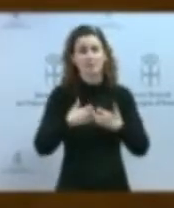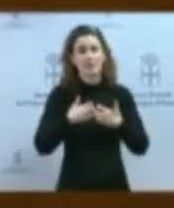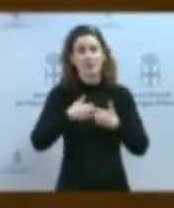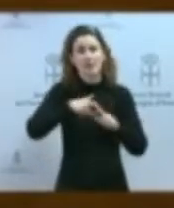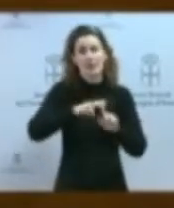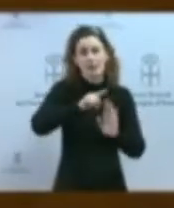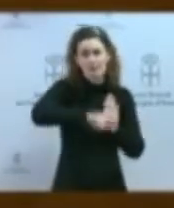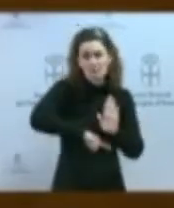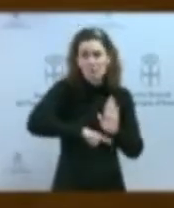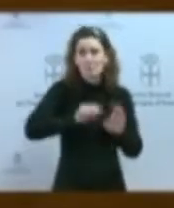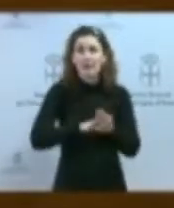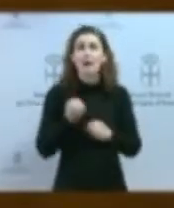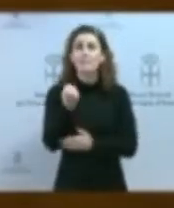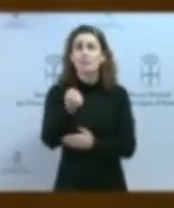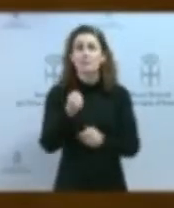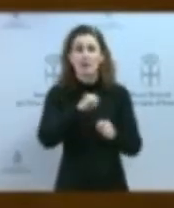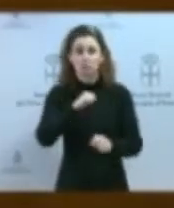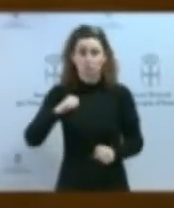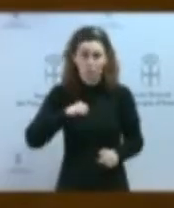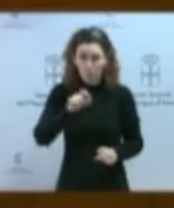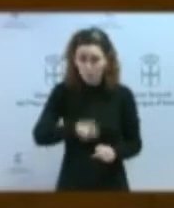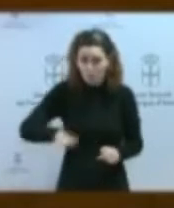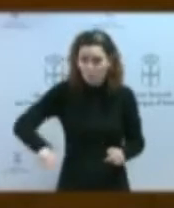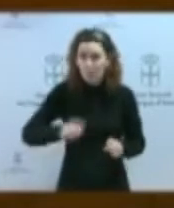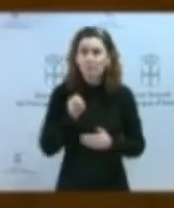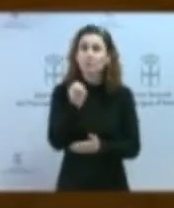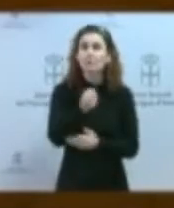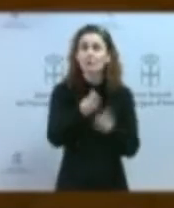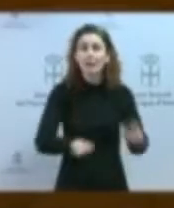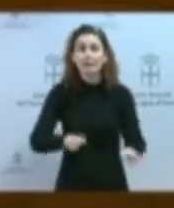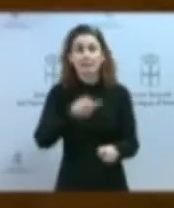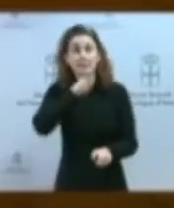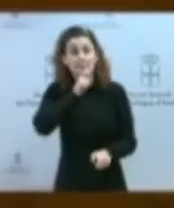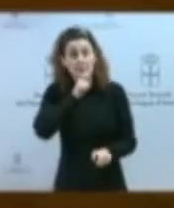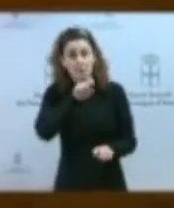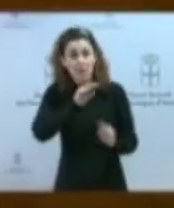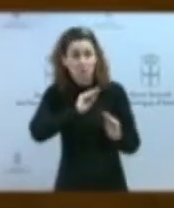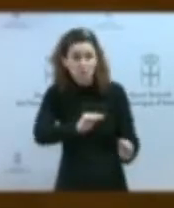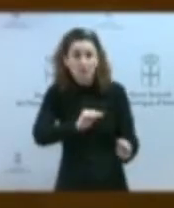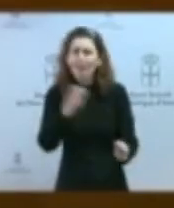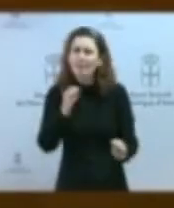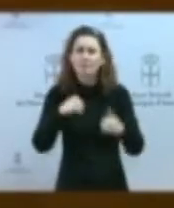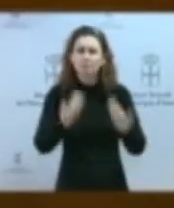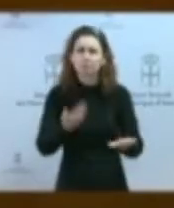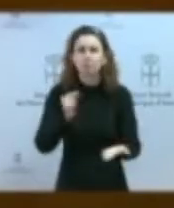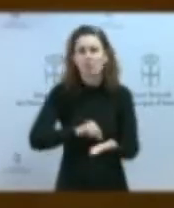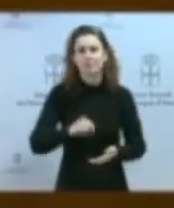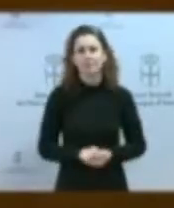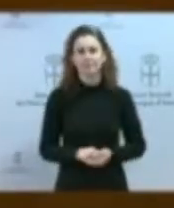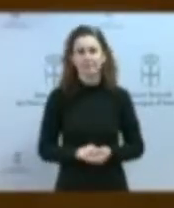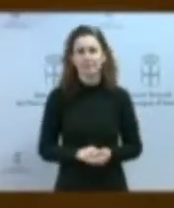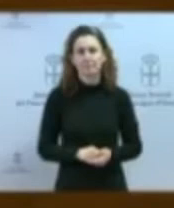apoyen a la gente que está en dificultades, que puedan tener un carácter inmediato, ¿no? Y en materia de fondo de